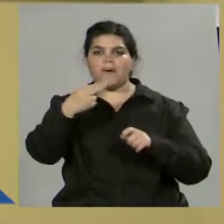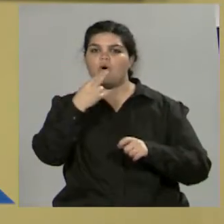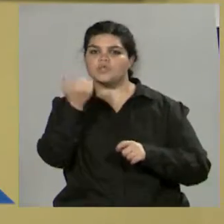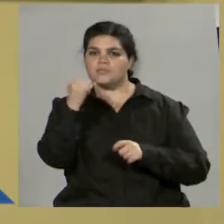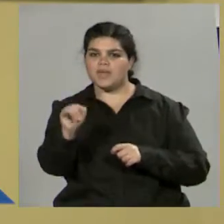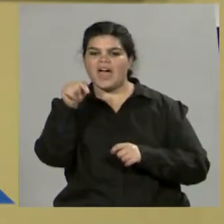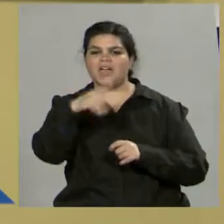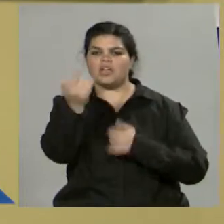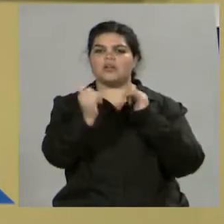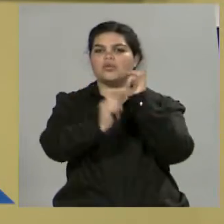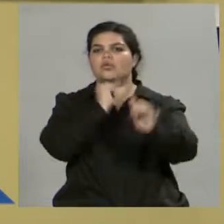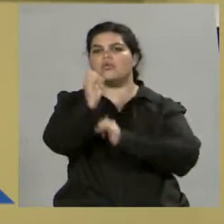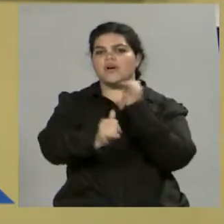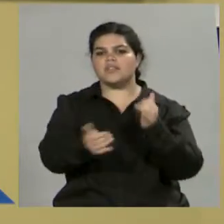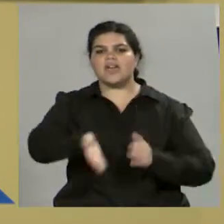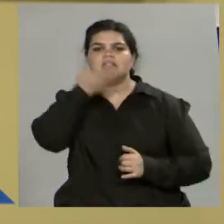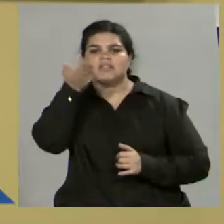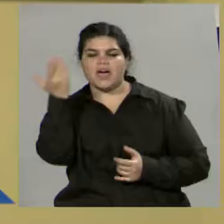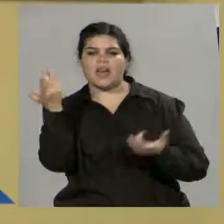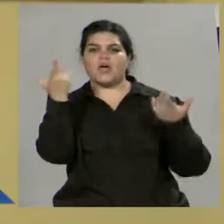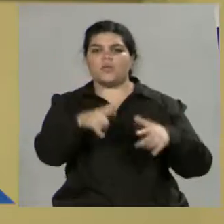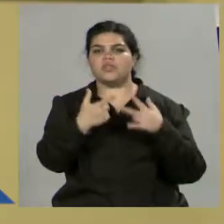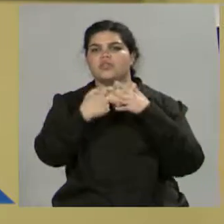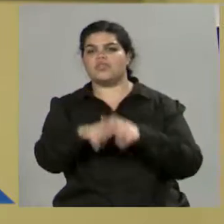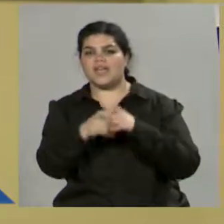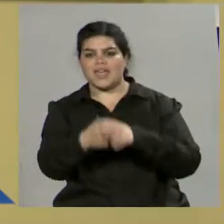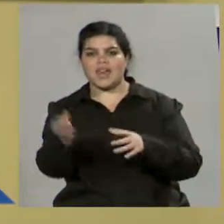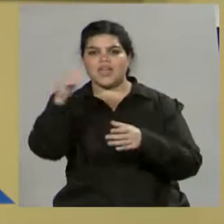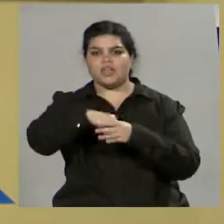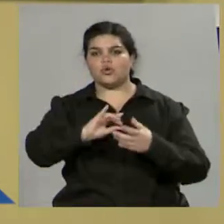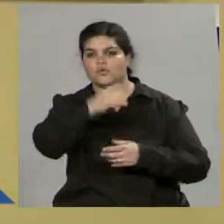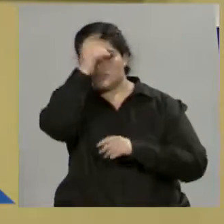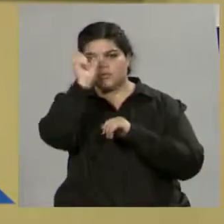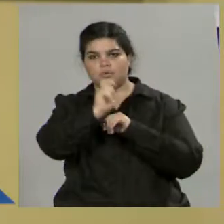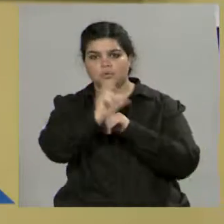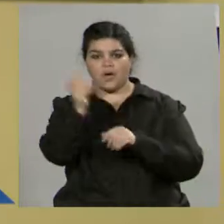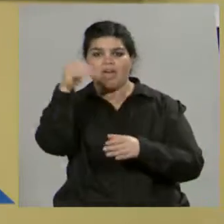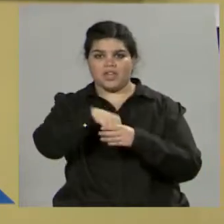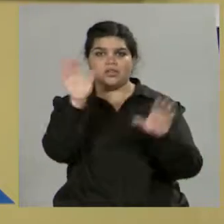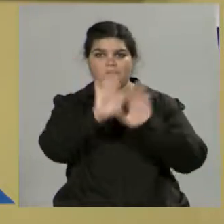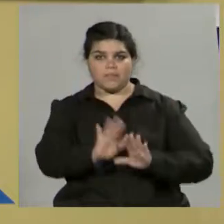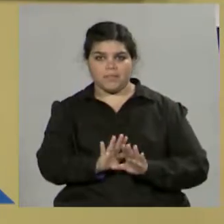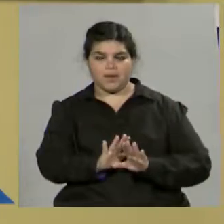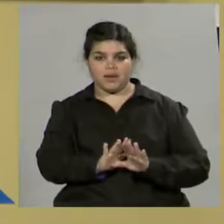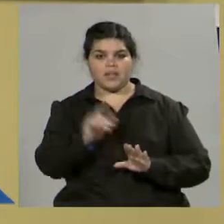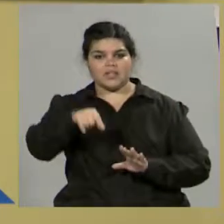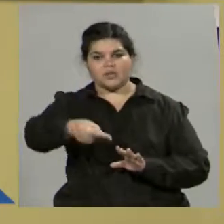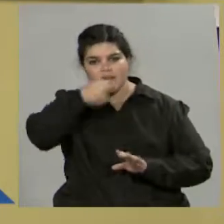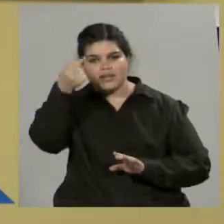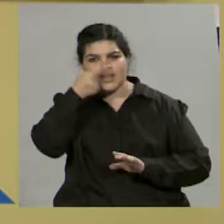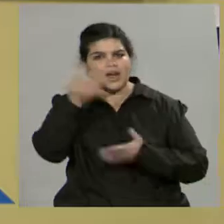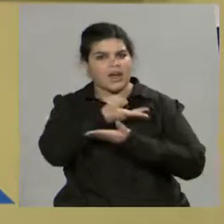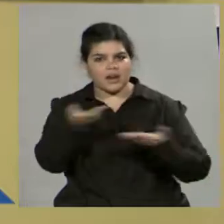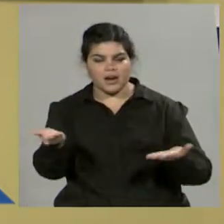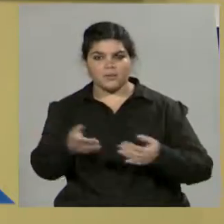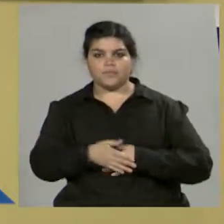a compartir diferentes charlas, encuentros, talleres que se realizan en la Universidad Nacional de Cuyo y que son de interés general.